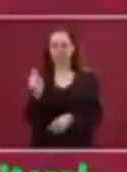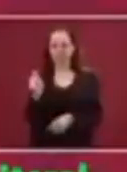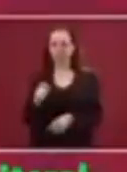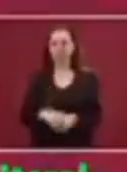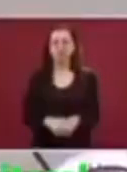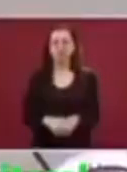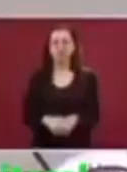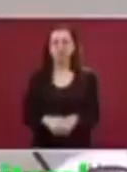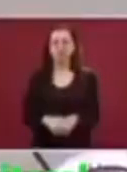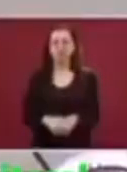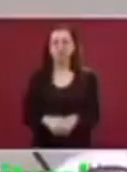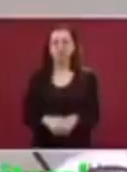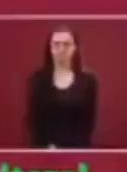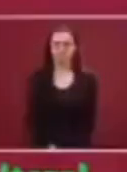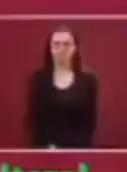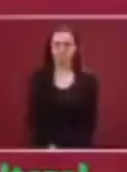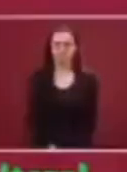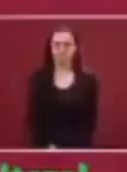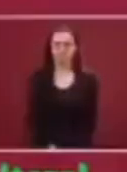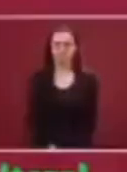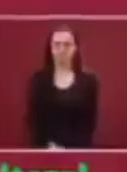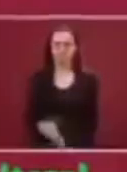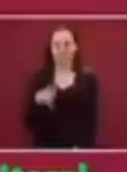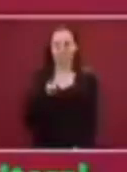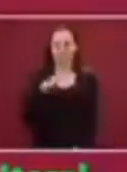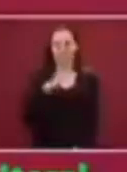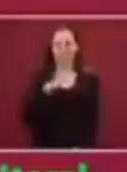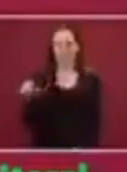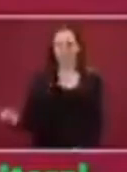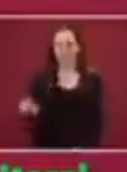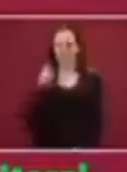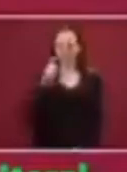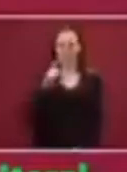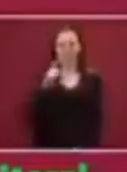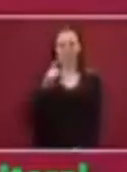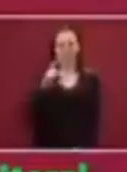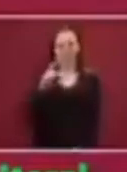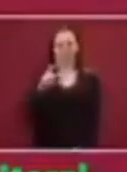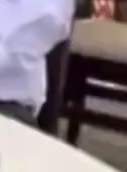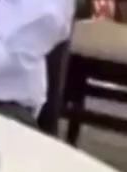Detente. Da otro, mire. Es que me dan.